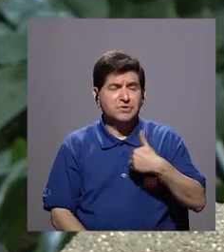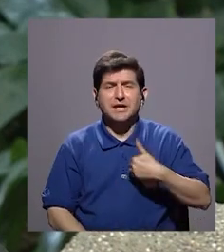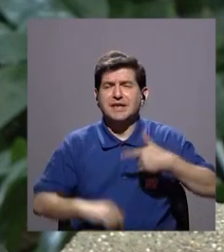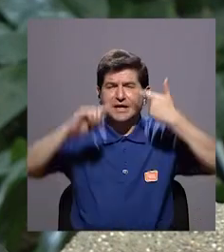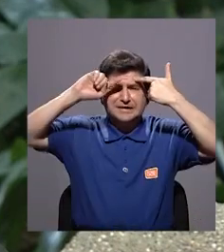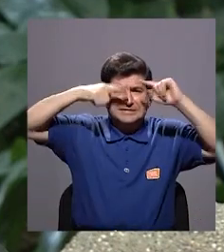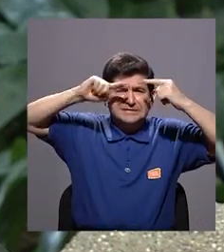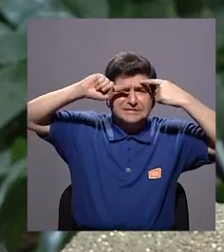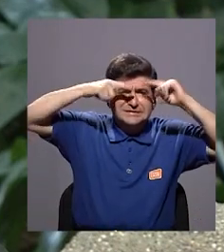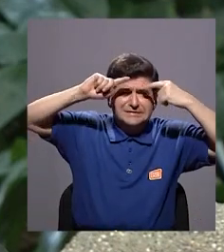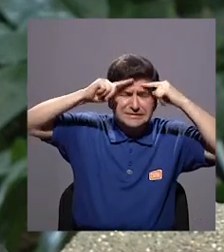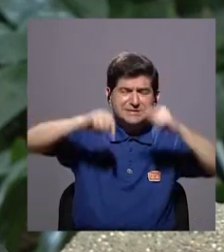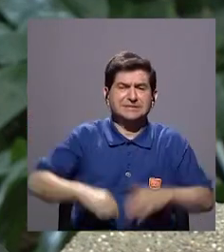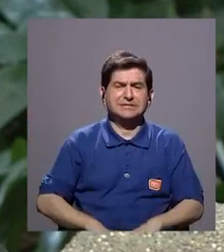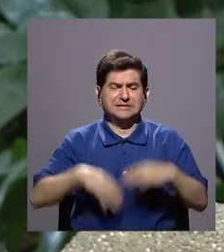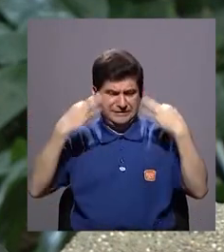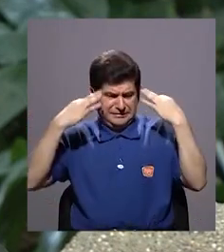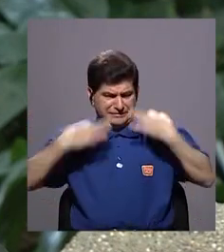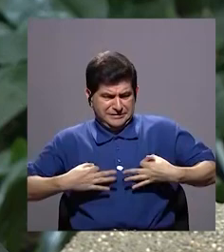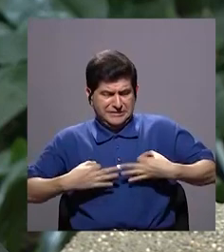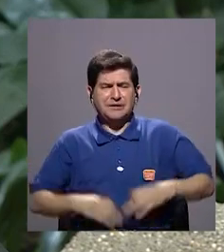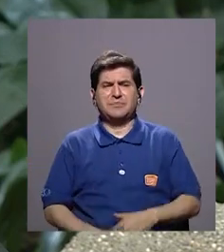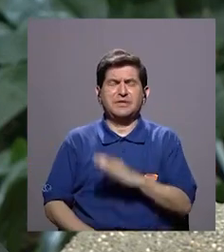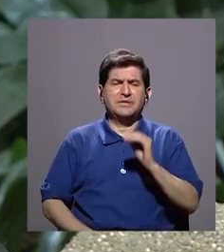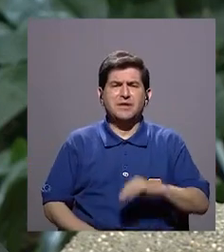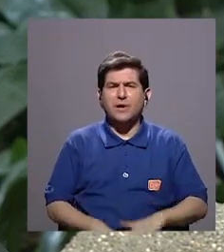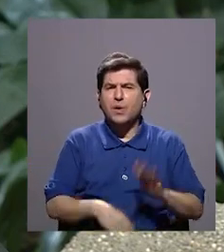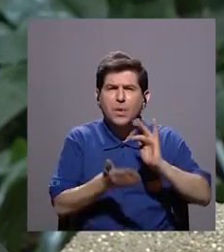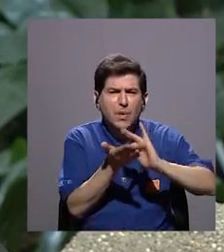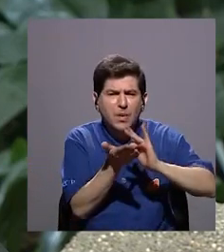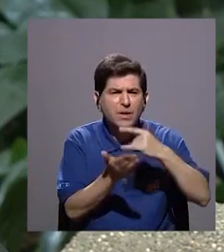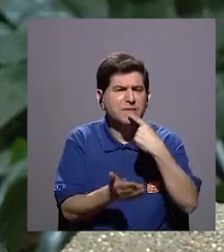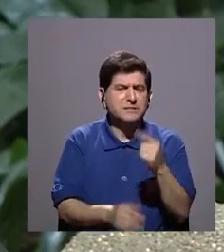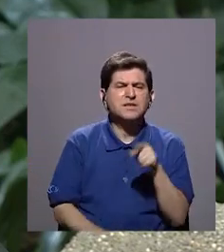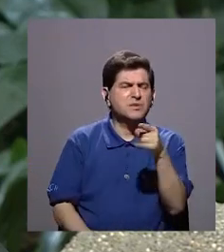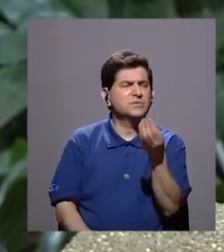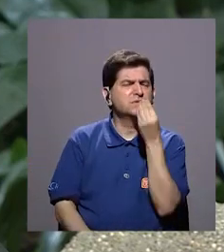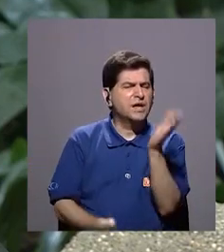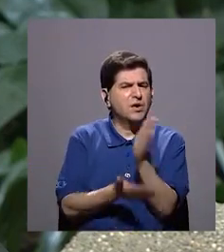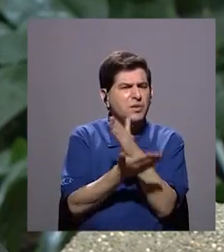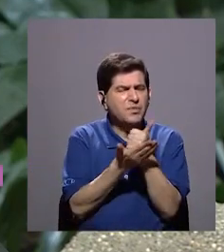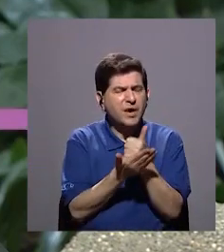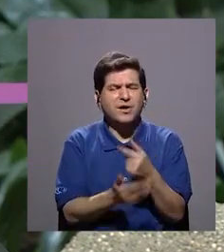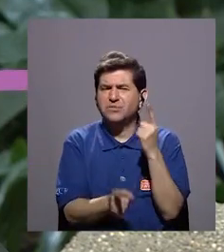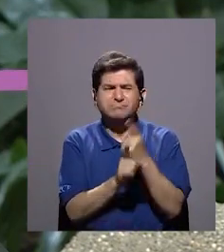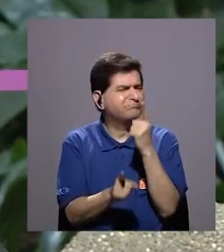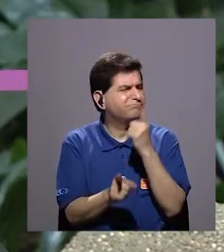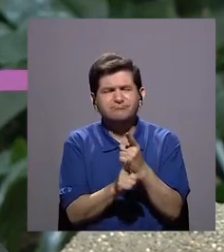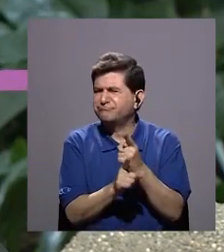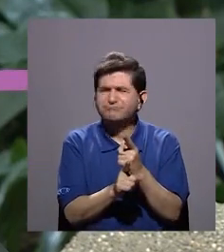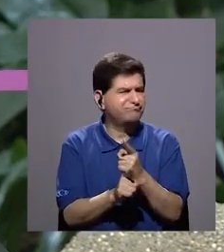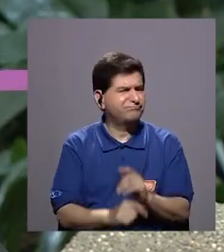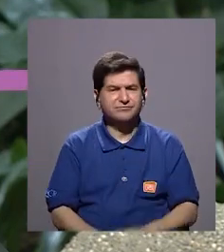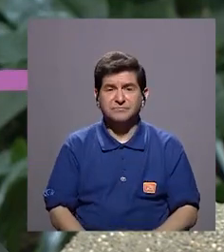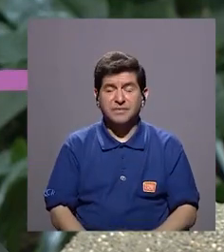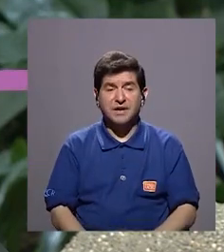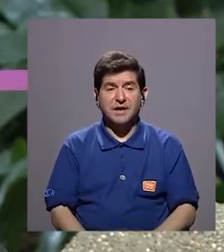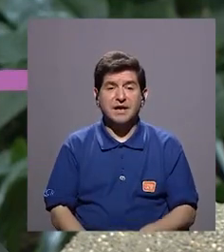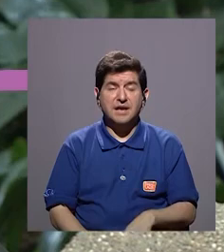tenemos un dolor de cabeza, físicamente, médicamente puede decir, comiste algo que no te hizo bien y te